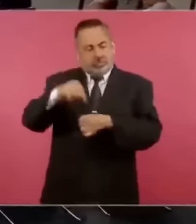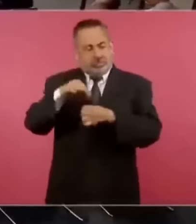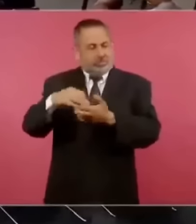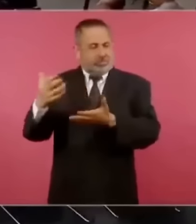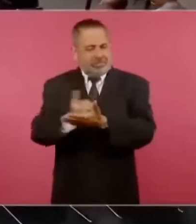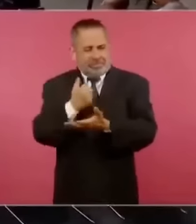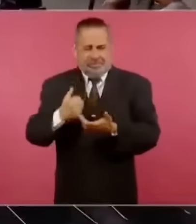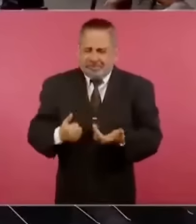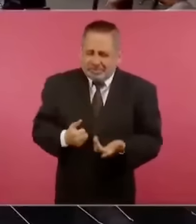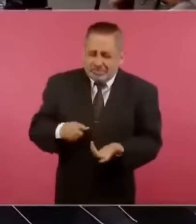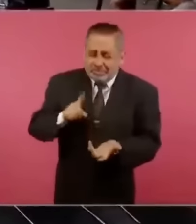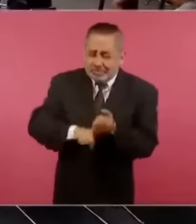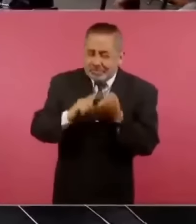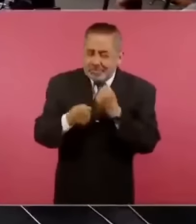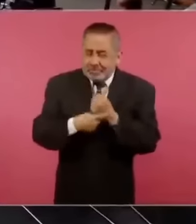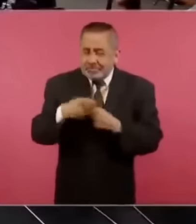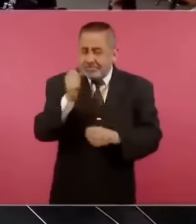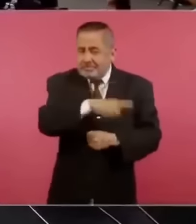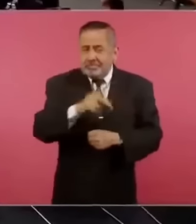¿Por qué Morena